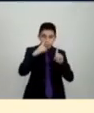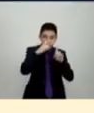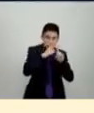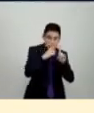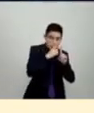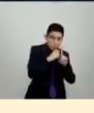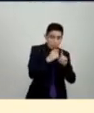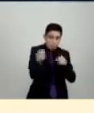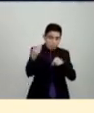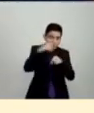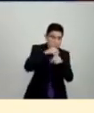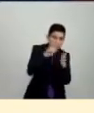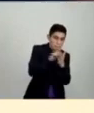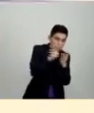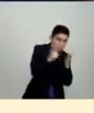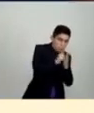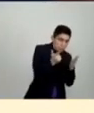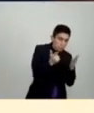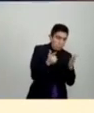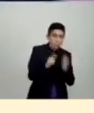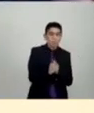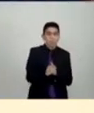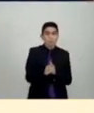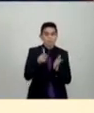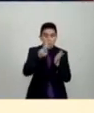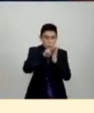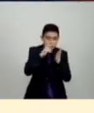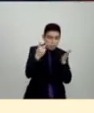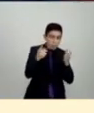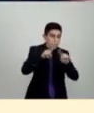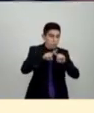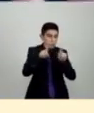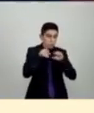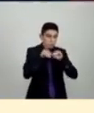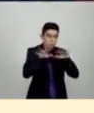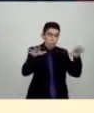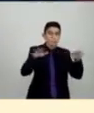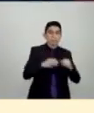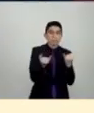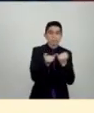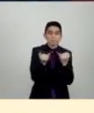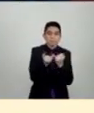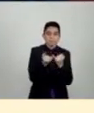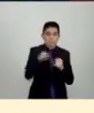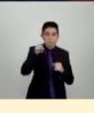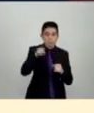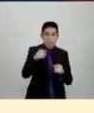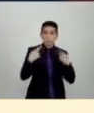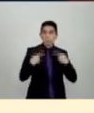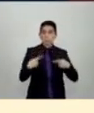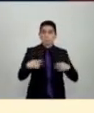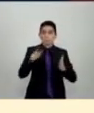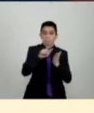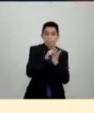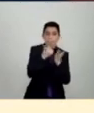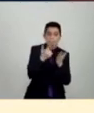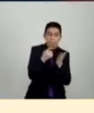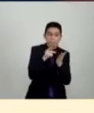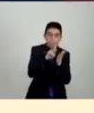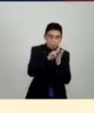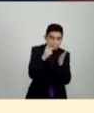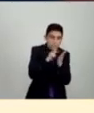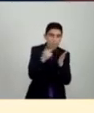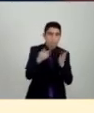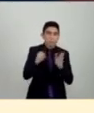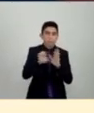los libros y se expandían en los artículos de prensa, porque también era un movimiento que involucraba periodistas. Cuando tú decías que yo fui por la